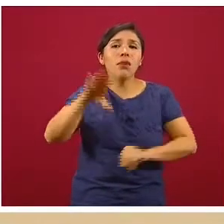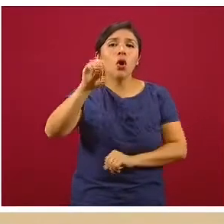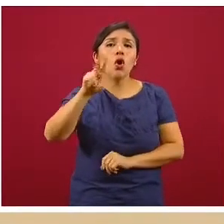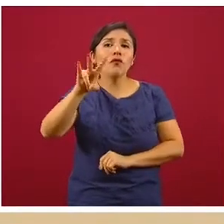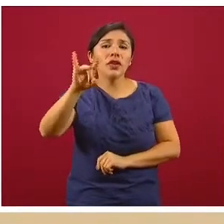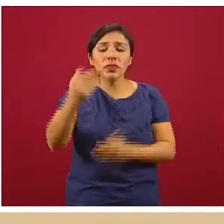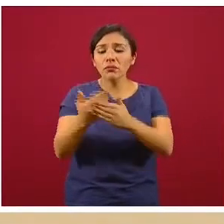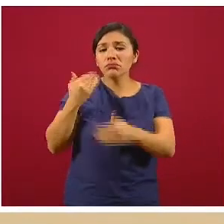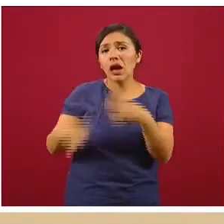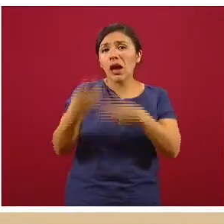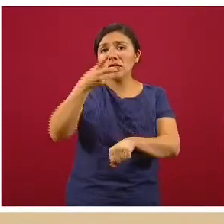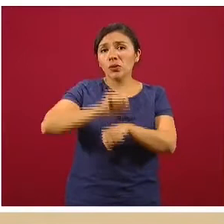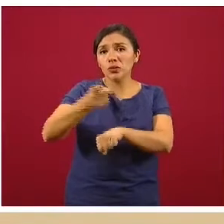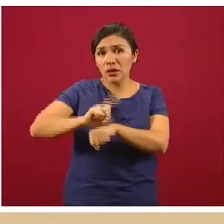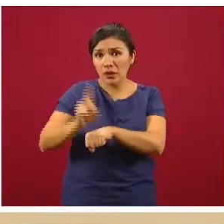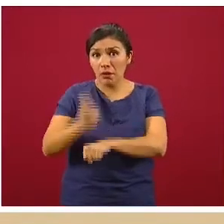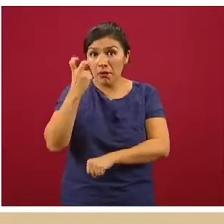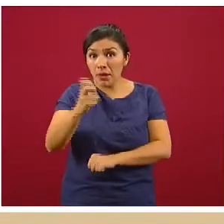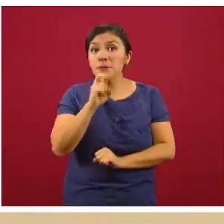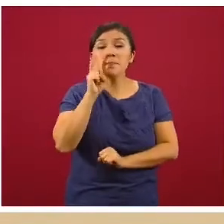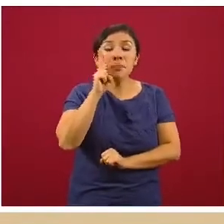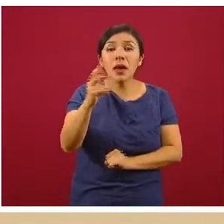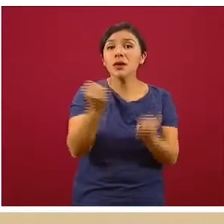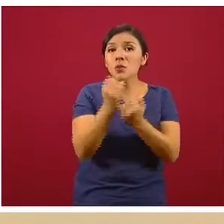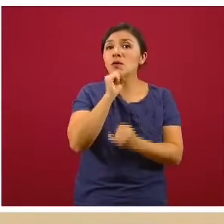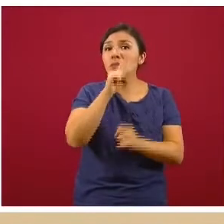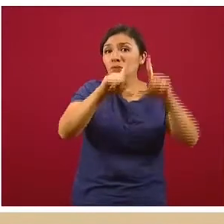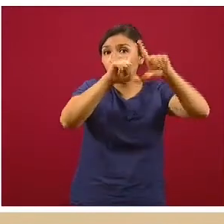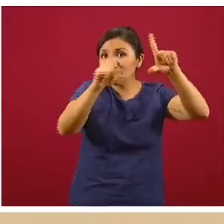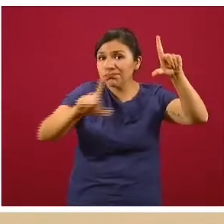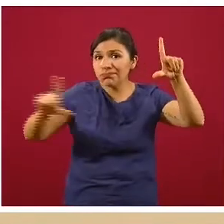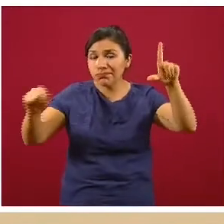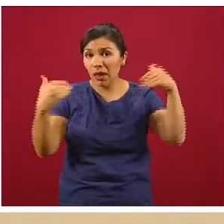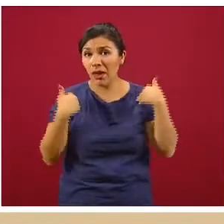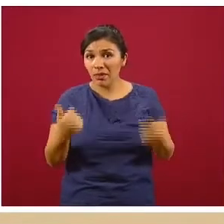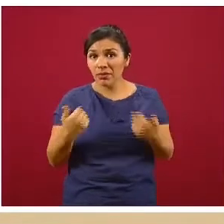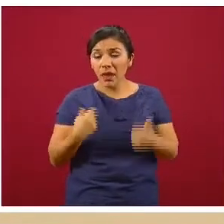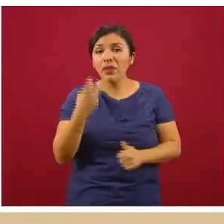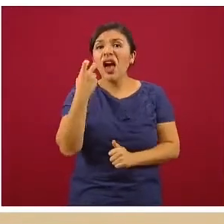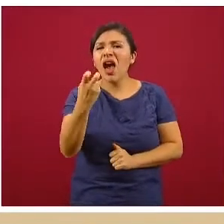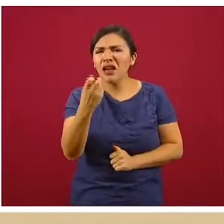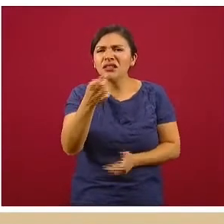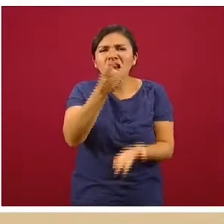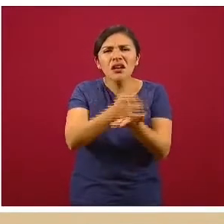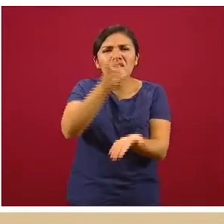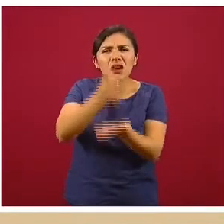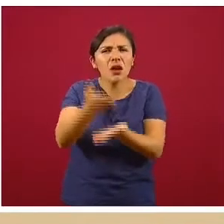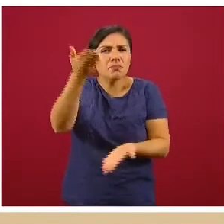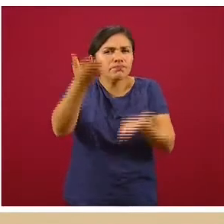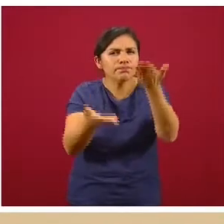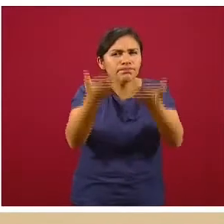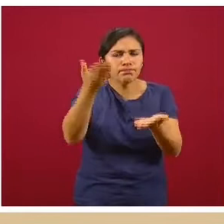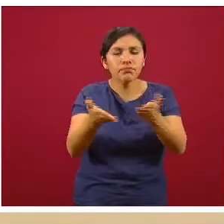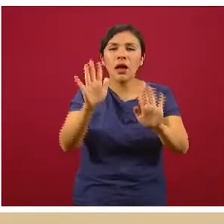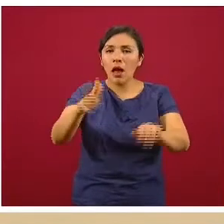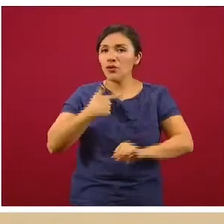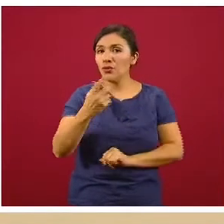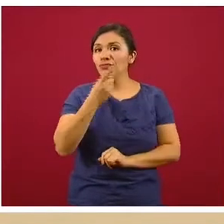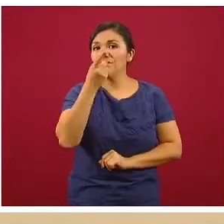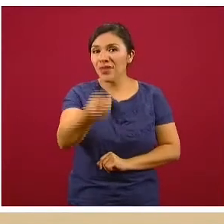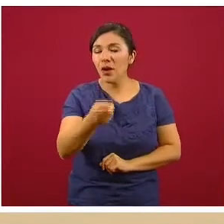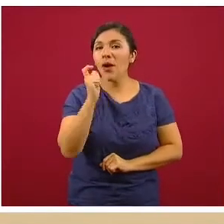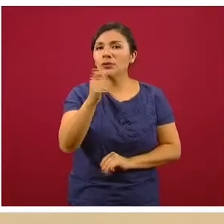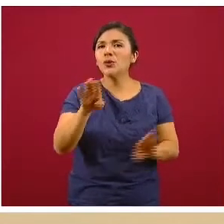14 días. Esto lo vemos también en la siguiente gráfica de columnas, en donde identificamos la comparación. Y aquí les recuerdo